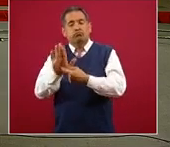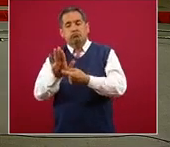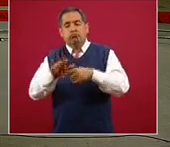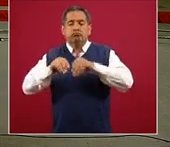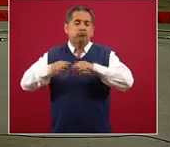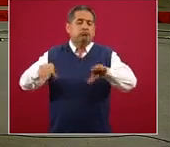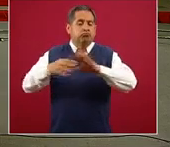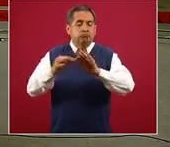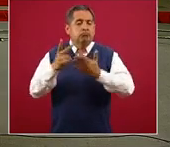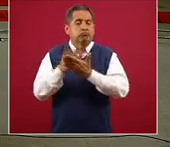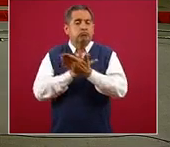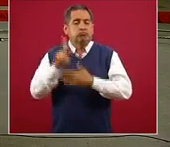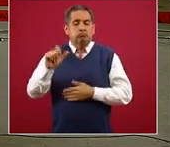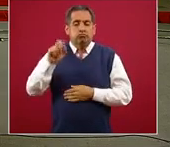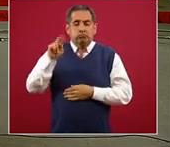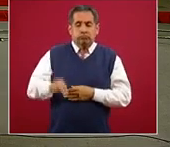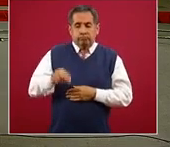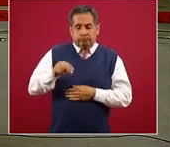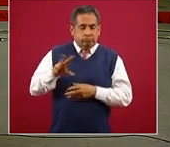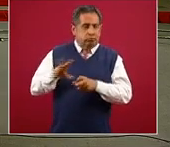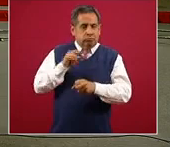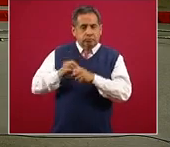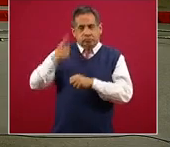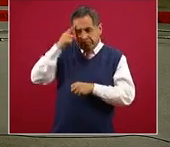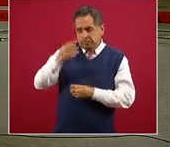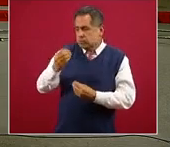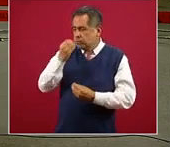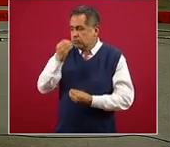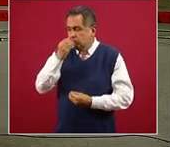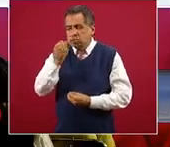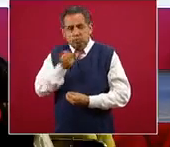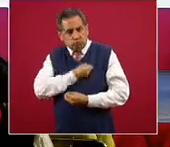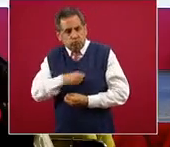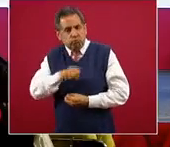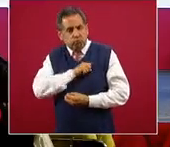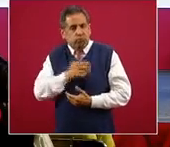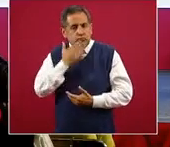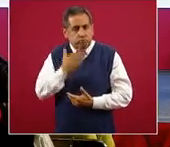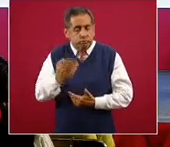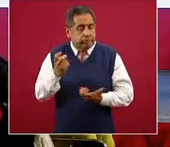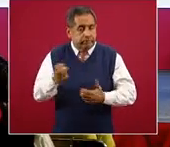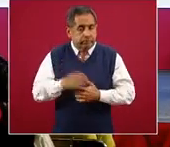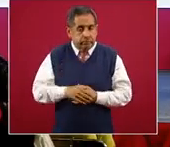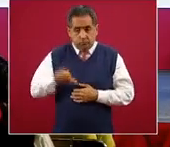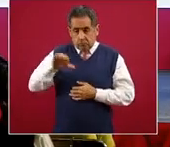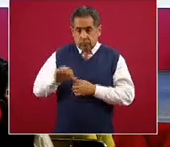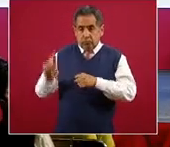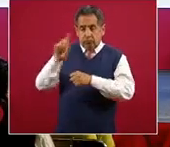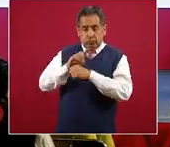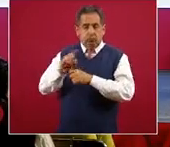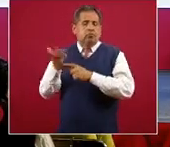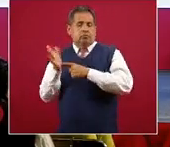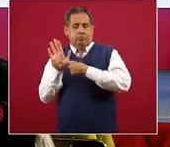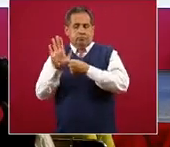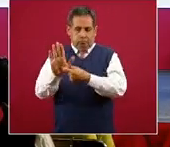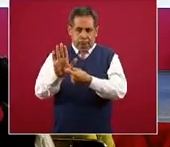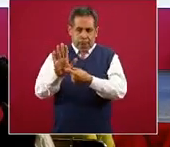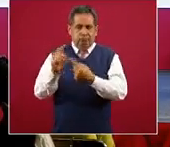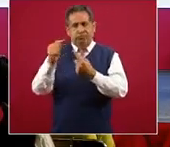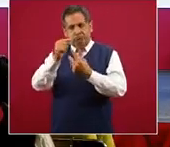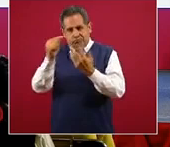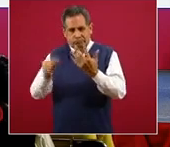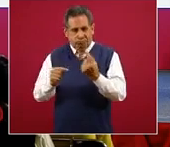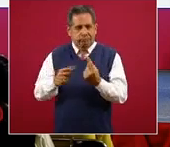presentó una estrategia integral para la alimentación saludable. El día de hoy entonces yo presento dentro de esta